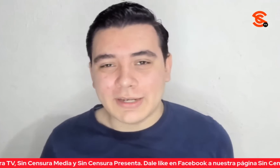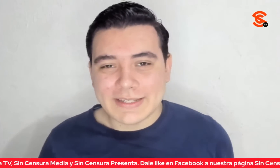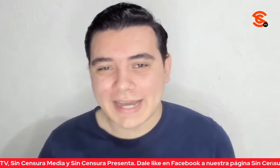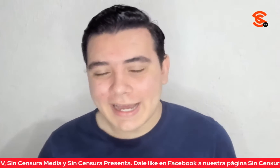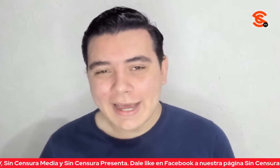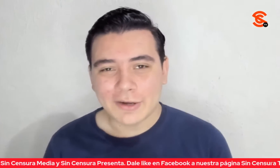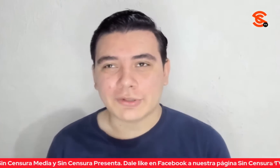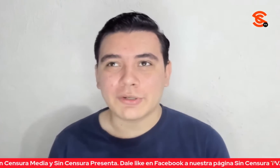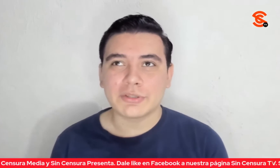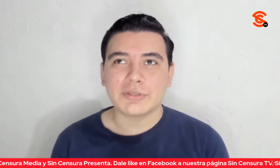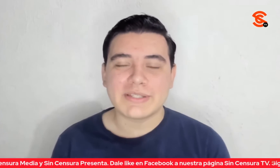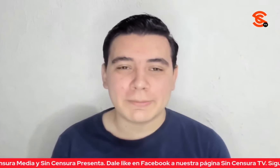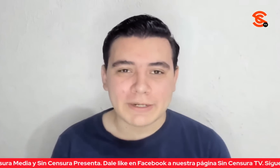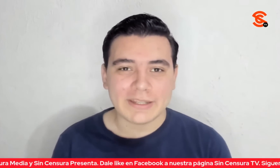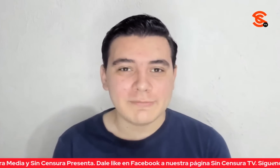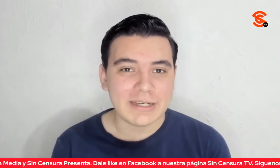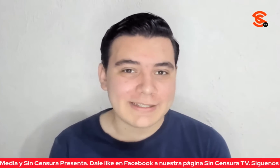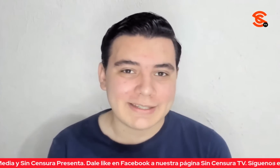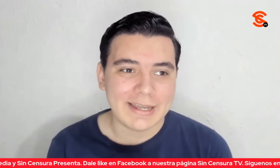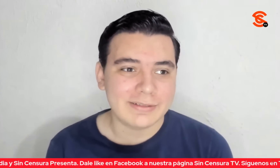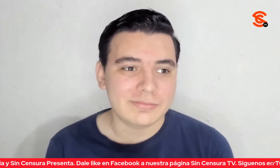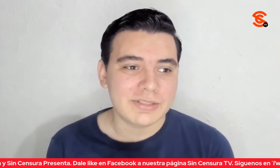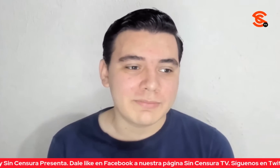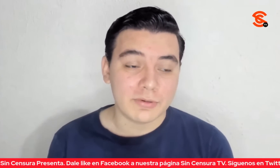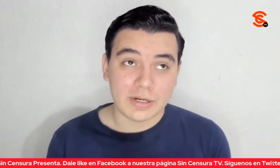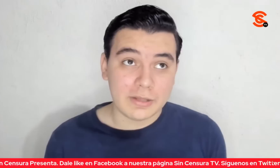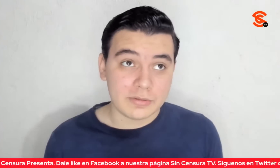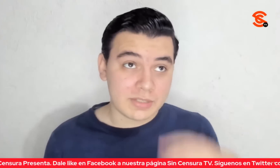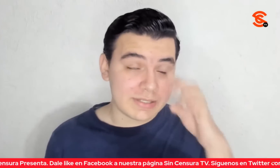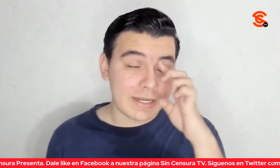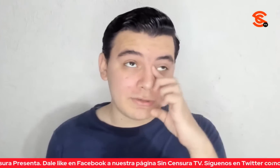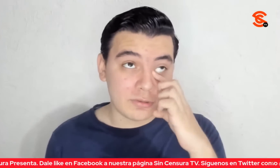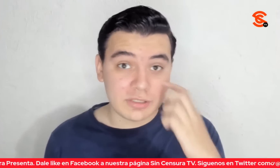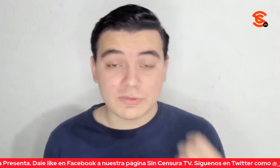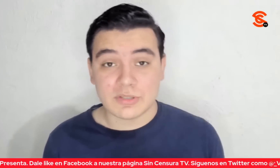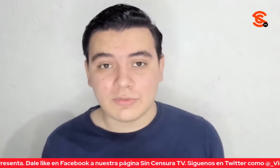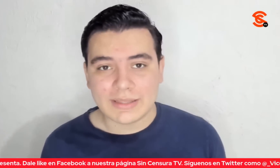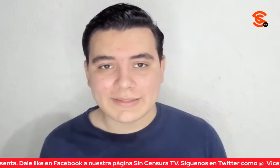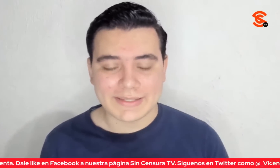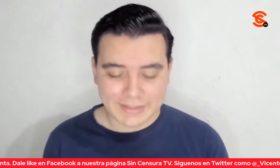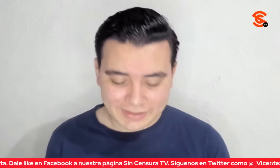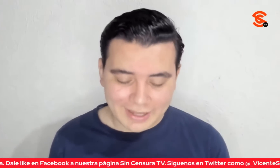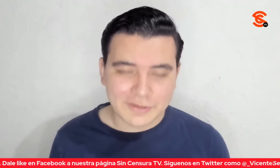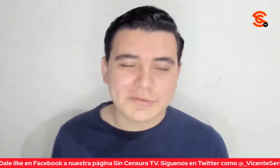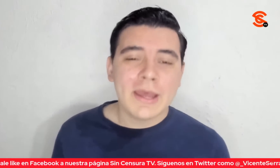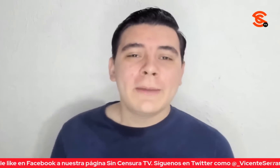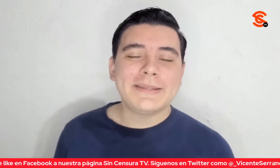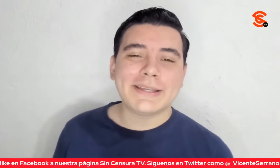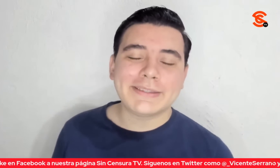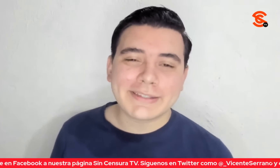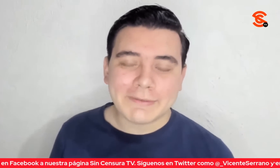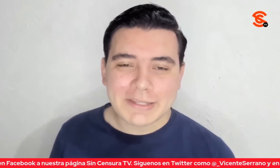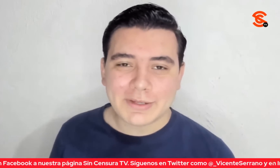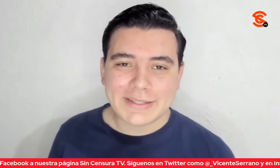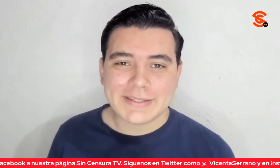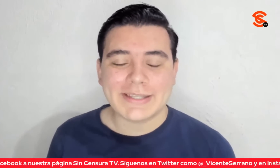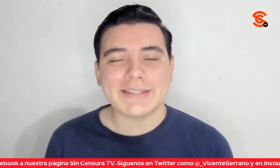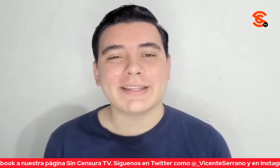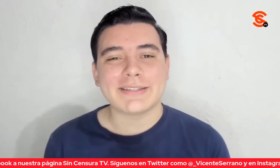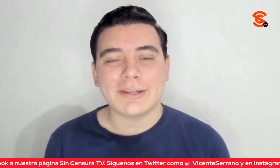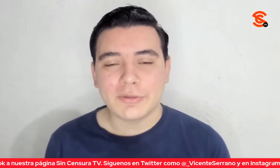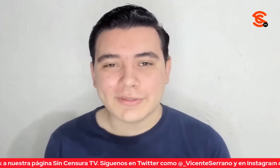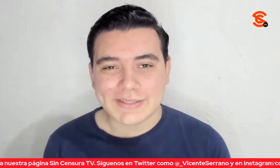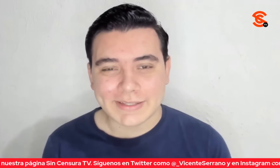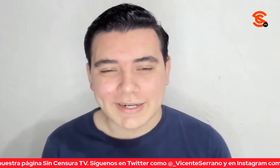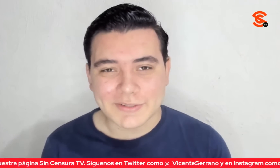efecto les ha roto este paradigma que se han involucrado, ¿qué será? En los últimos 50, 60 años. Vicente, te abrazo a la distancia,